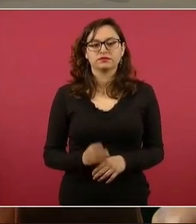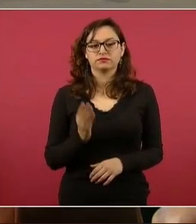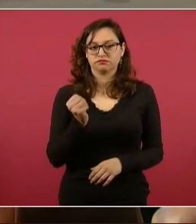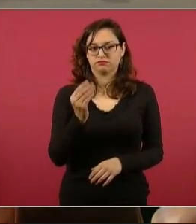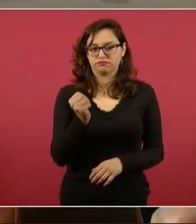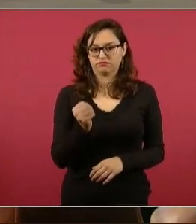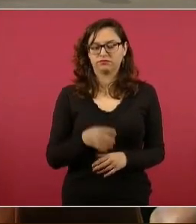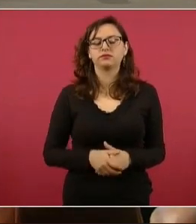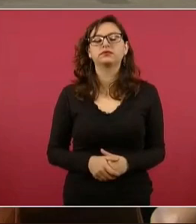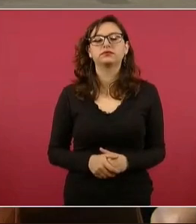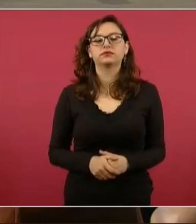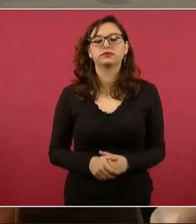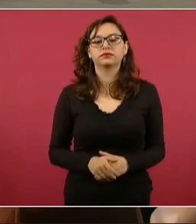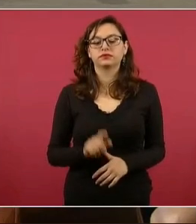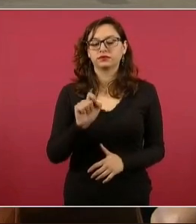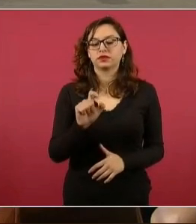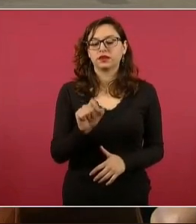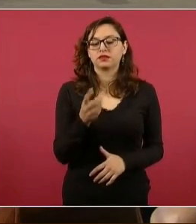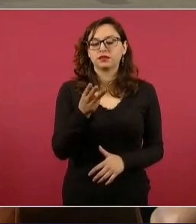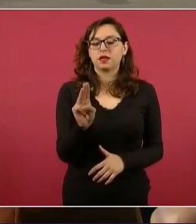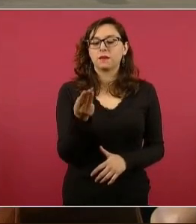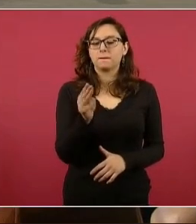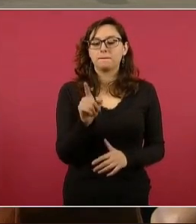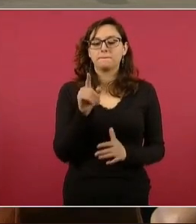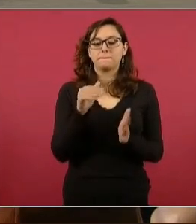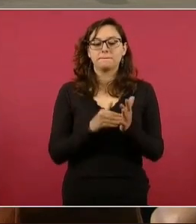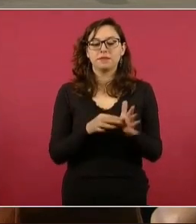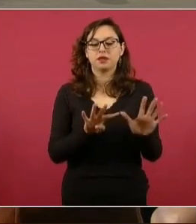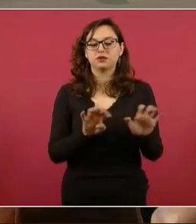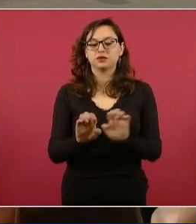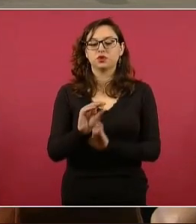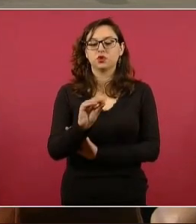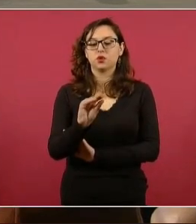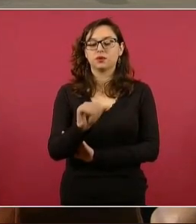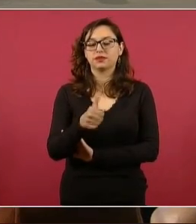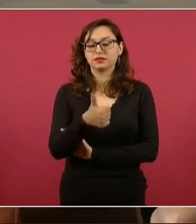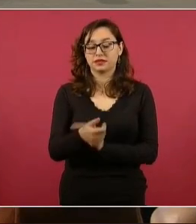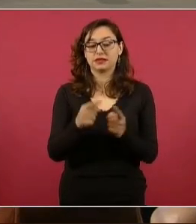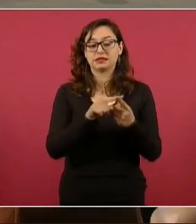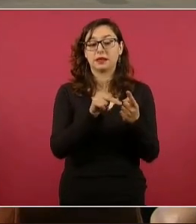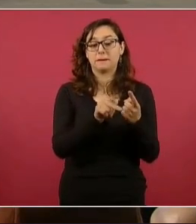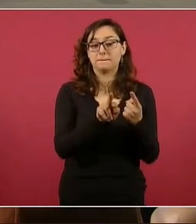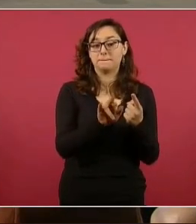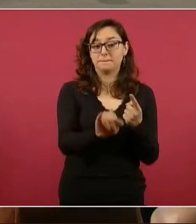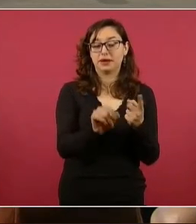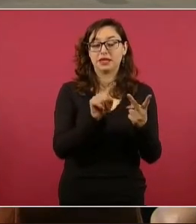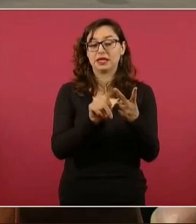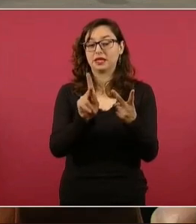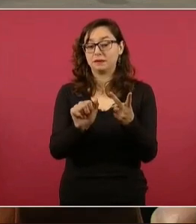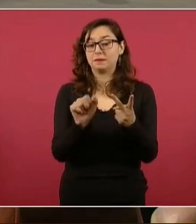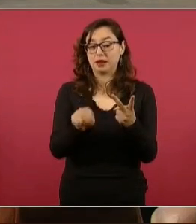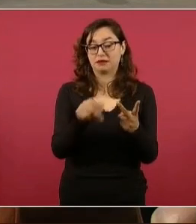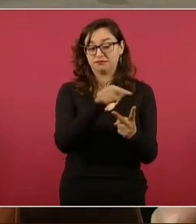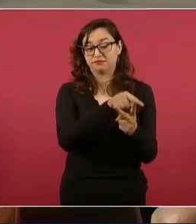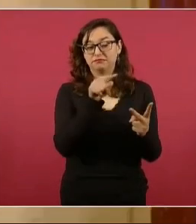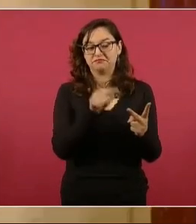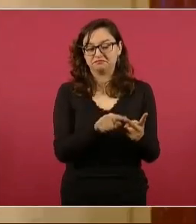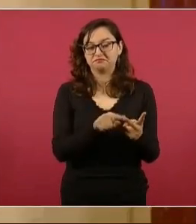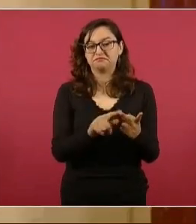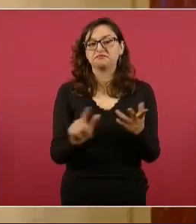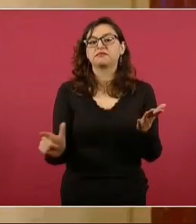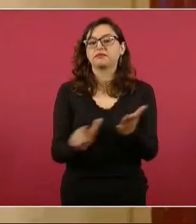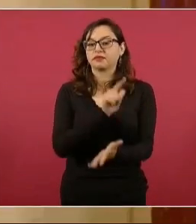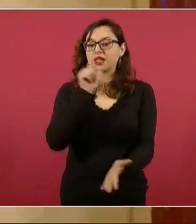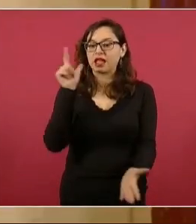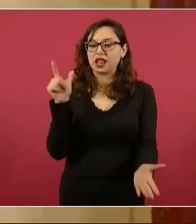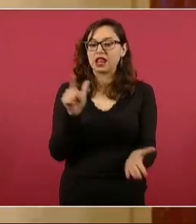9. El 23 de mayo de 1996, el PRI y el PAN aprobaron la ley de los sistemas